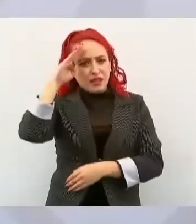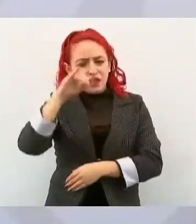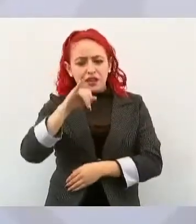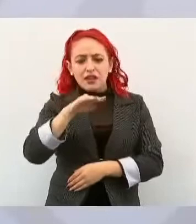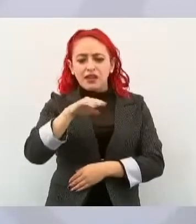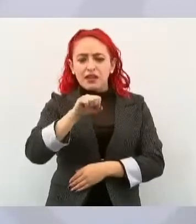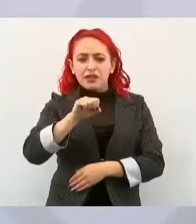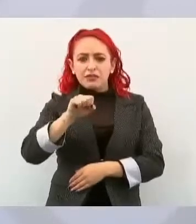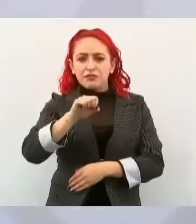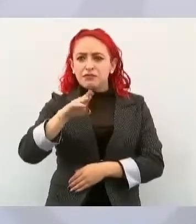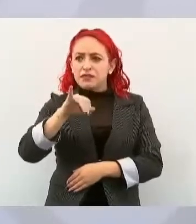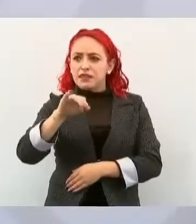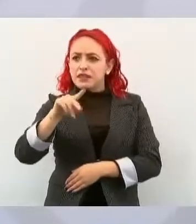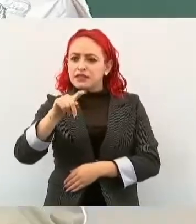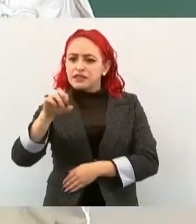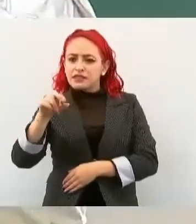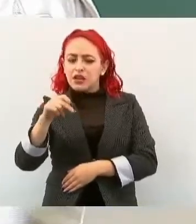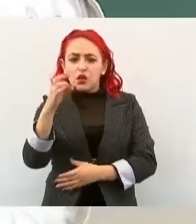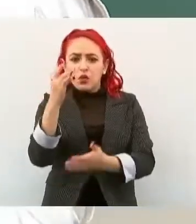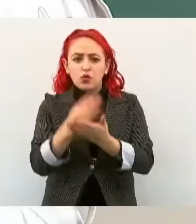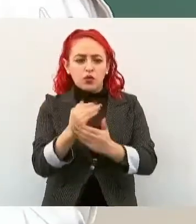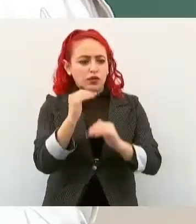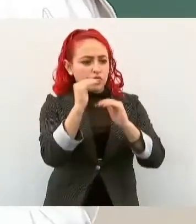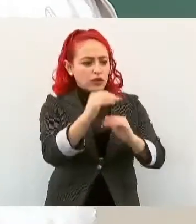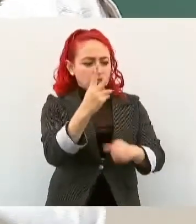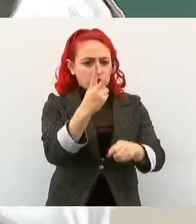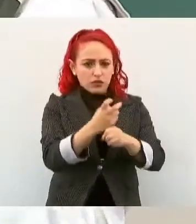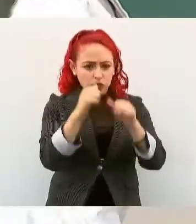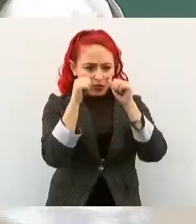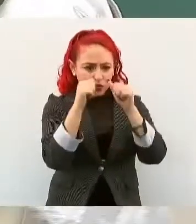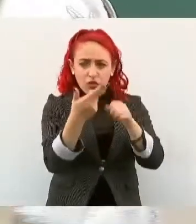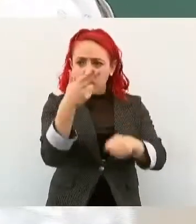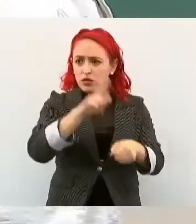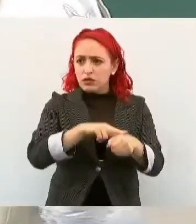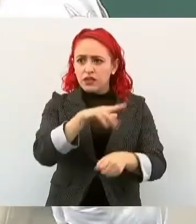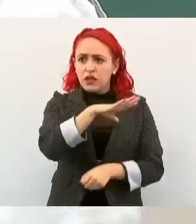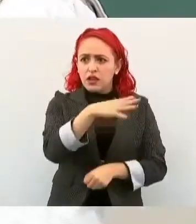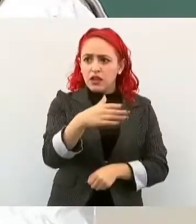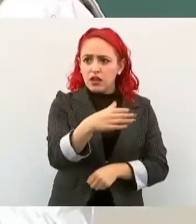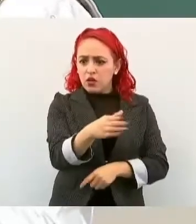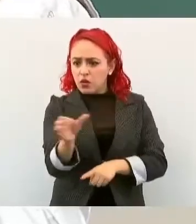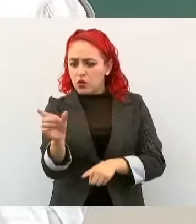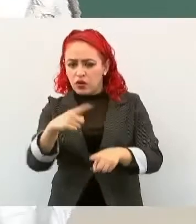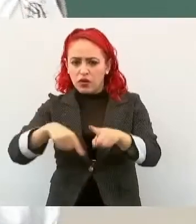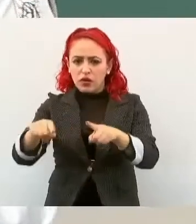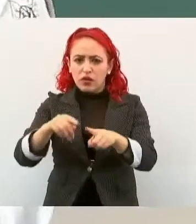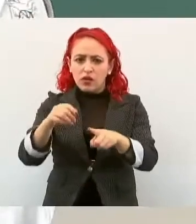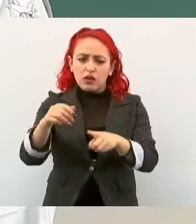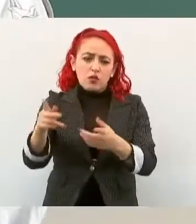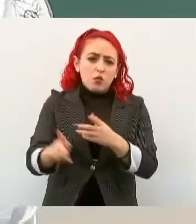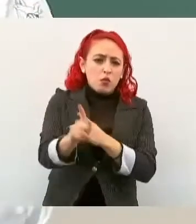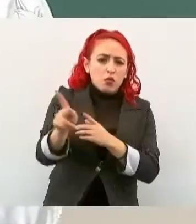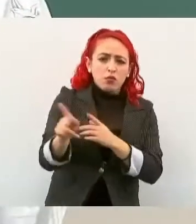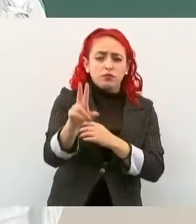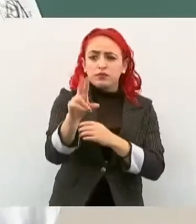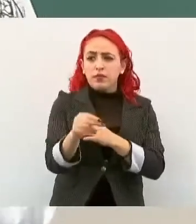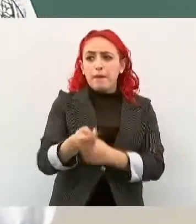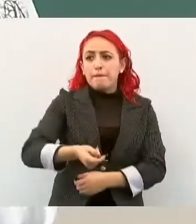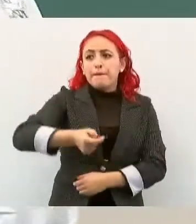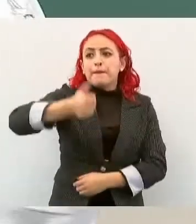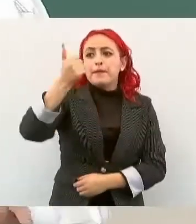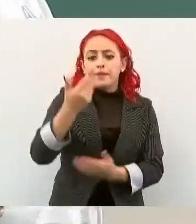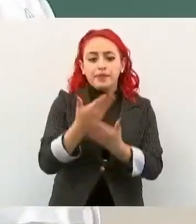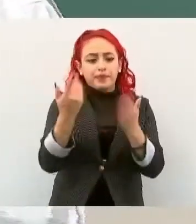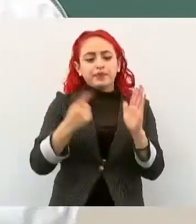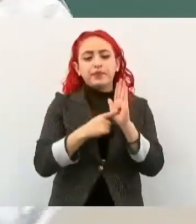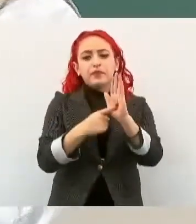Bienestar se limita solamente hasta el segundo nivel de atención, hospitales generales, rurales, integrales. Pero por primera vez vamos a